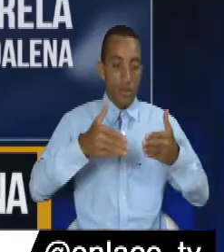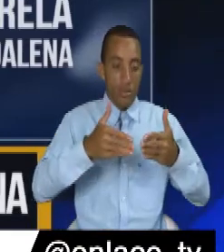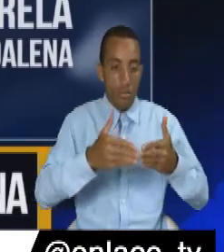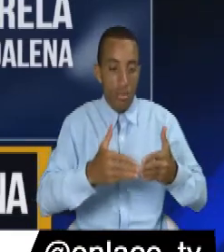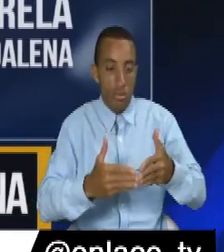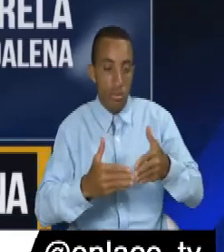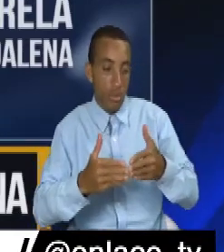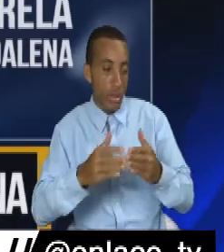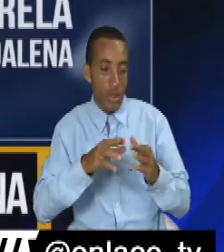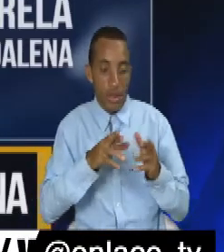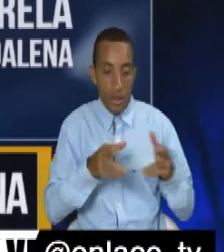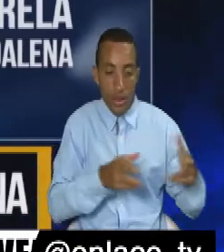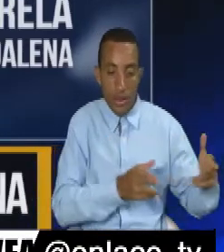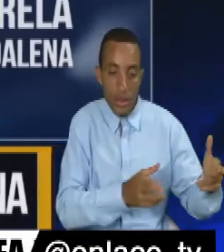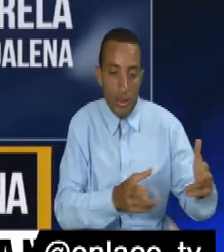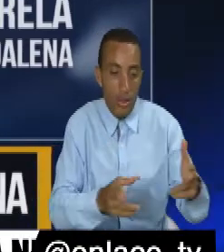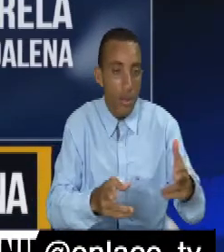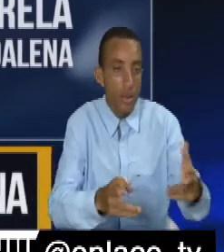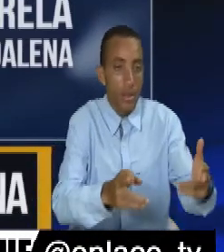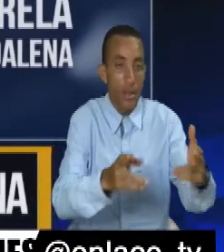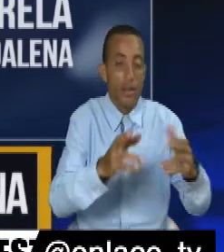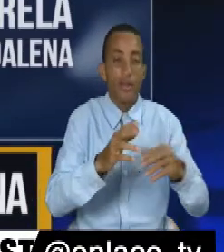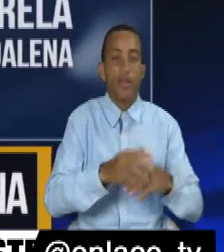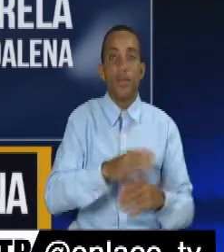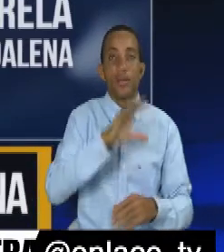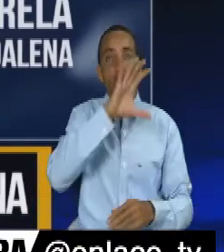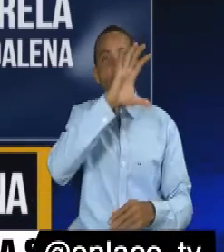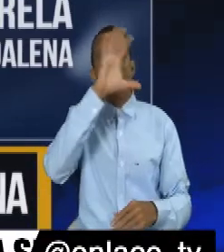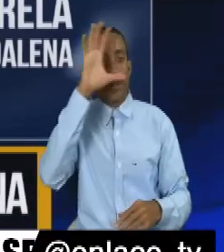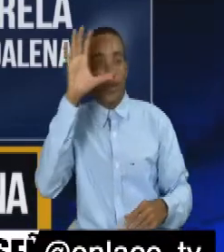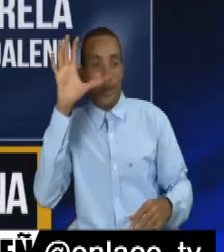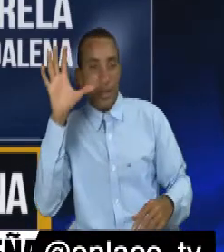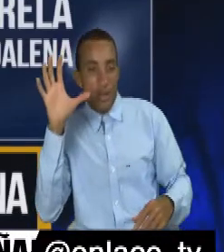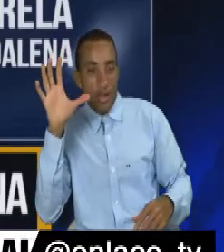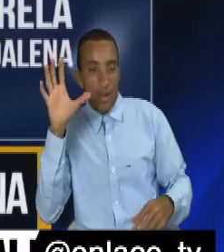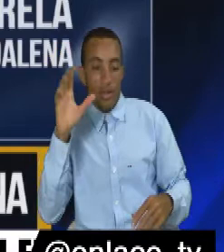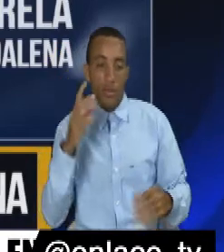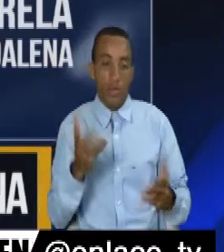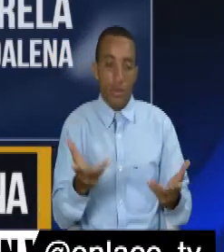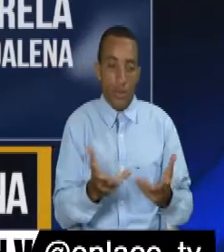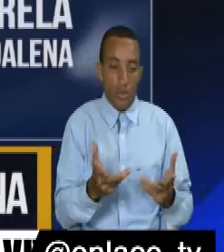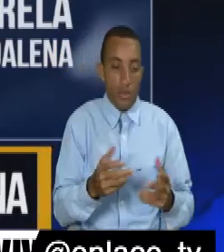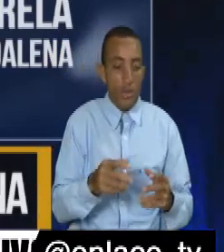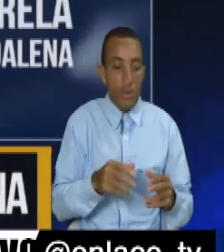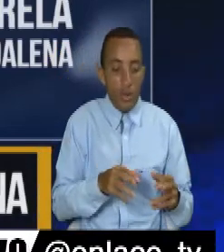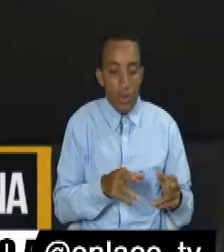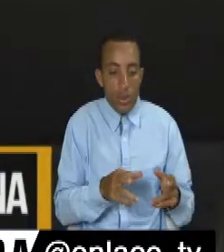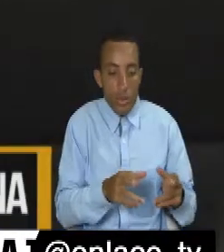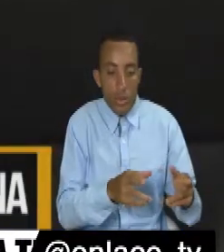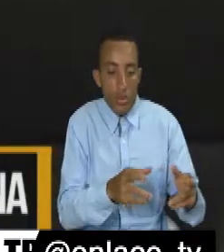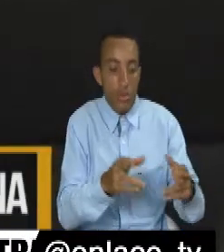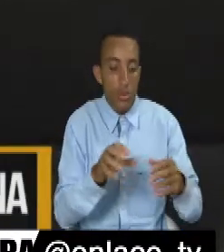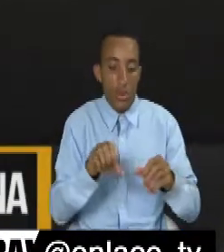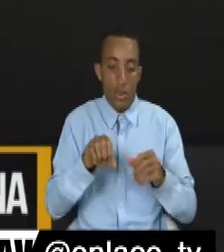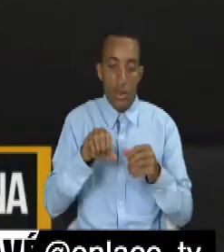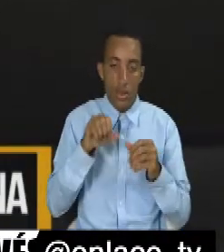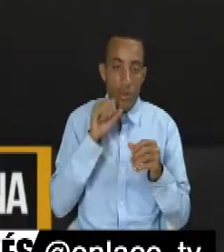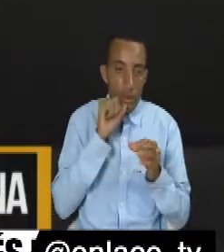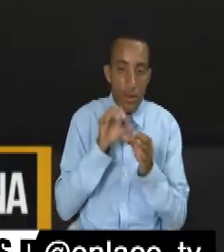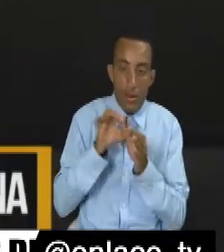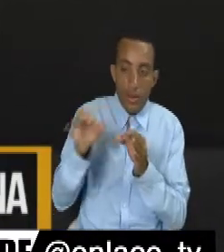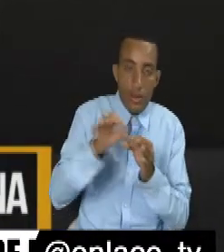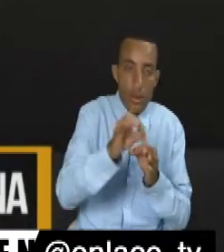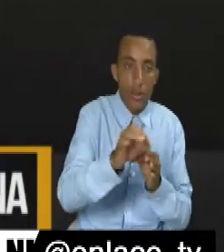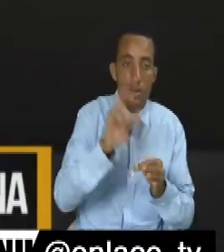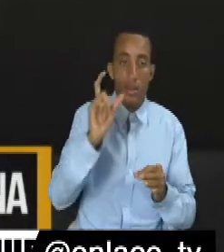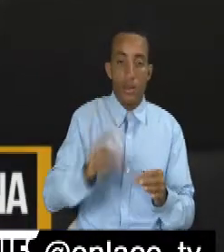Magdalena, alrededor del Caribe, sino llegando hacia los lados del medio Magdalena, de los Santanderes. Alfredo Durán Varela de la Rosa